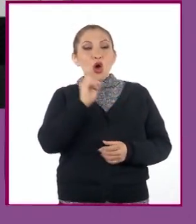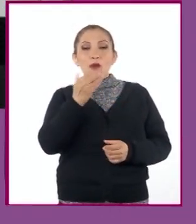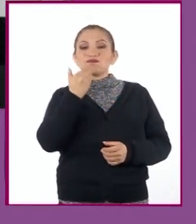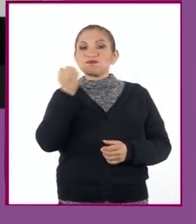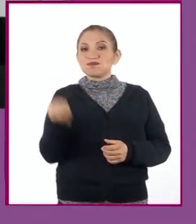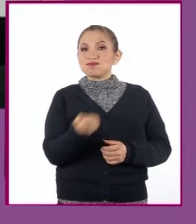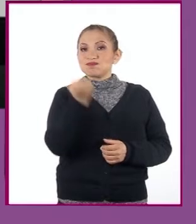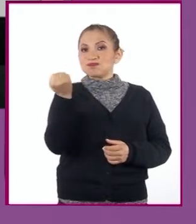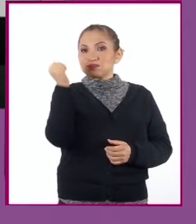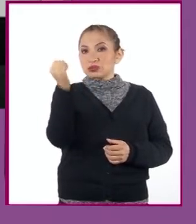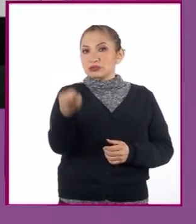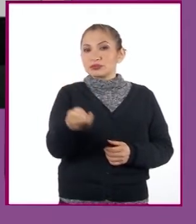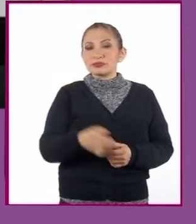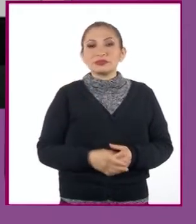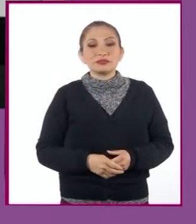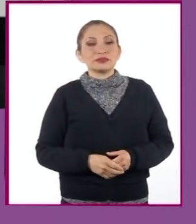bienaventurado.